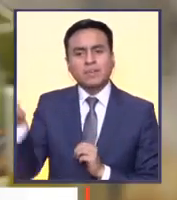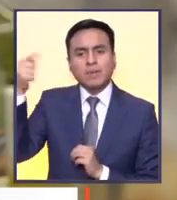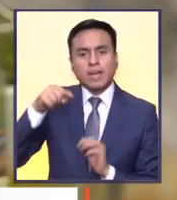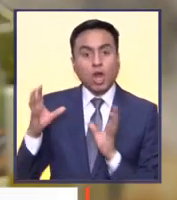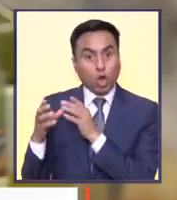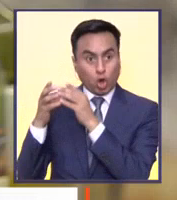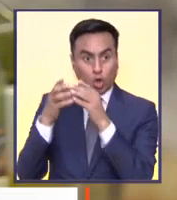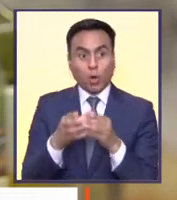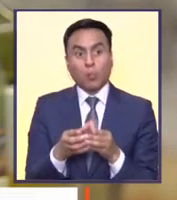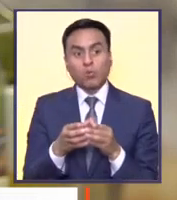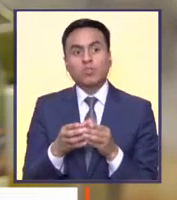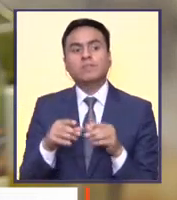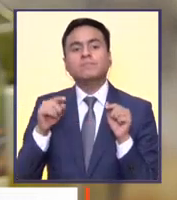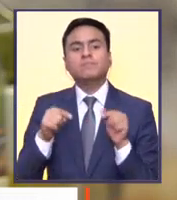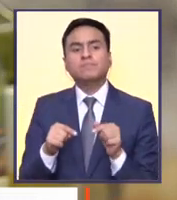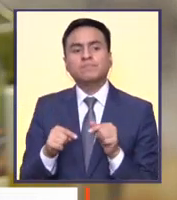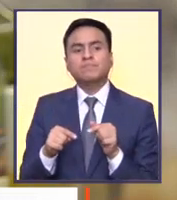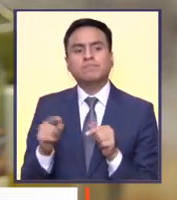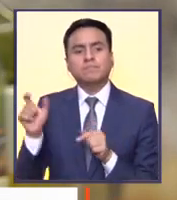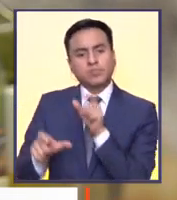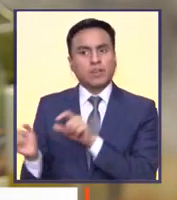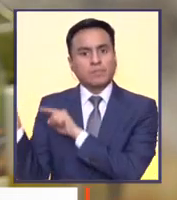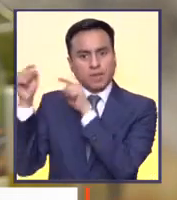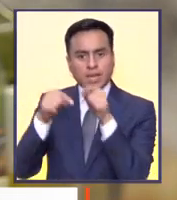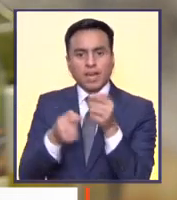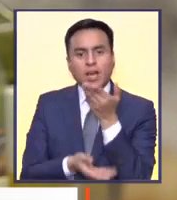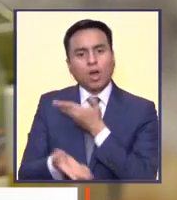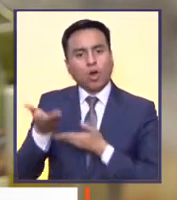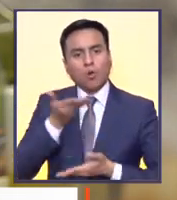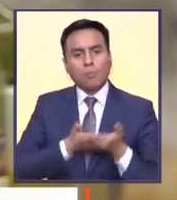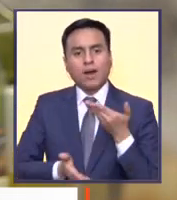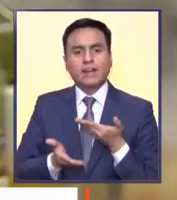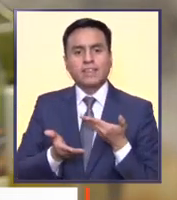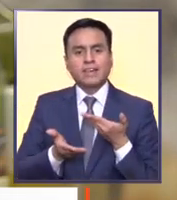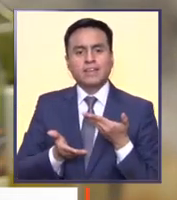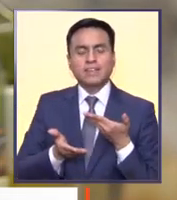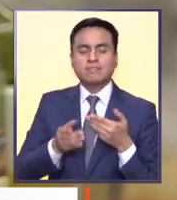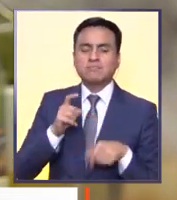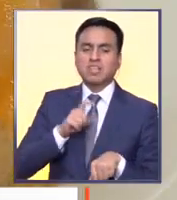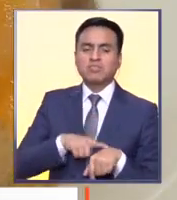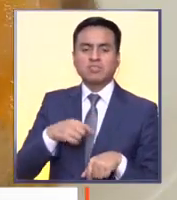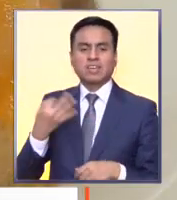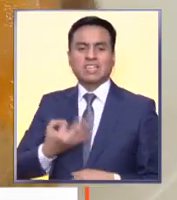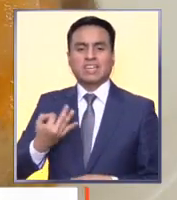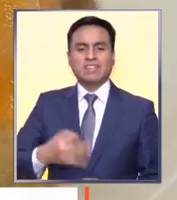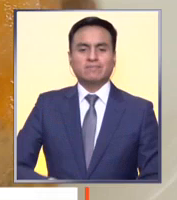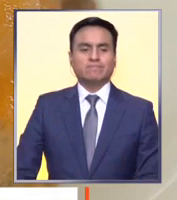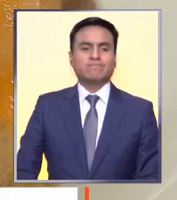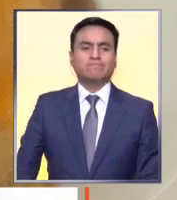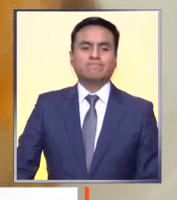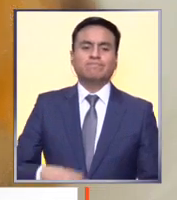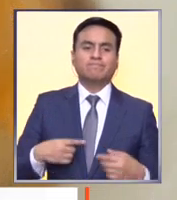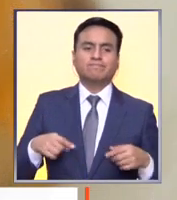en fondo, para que la gente venga y comparta y lo pase un rato genial.